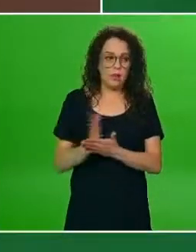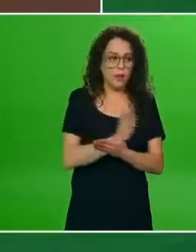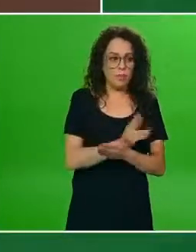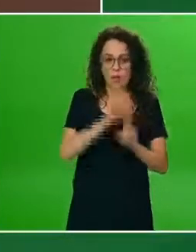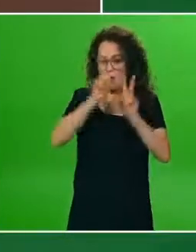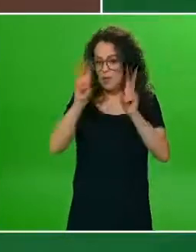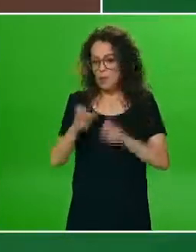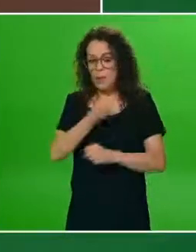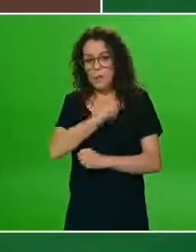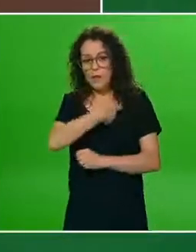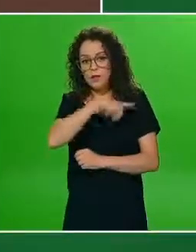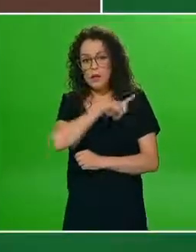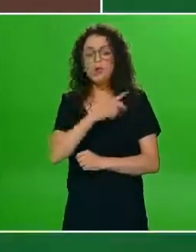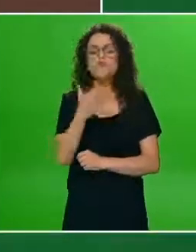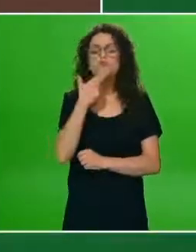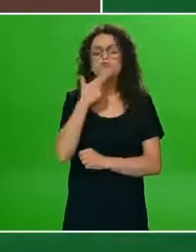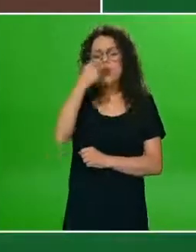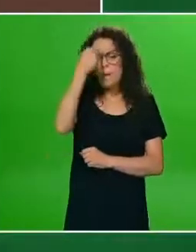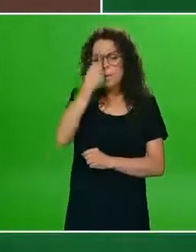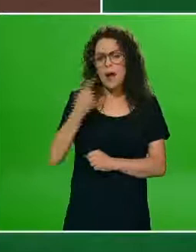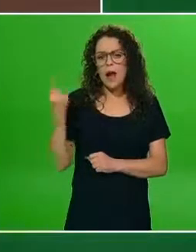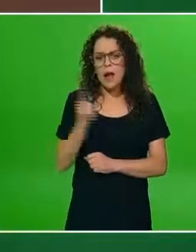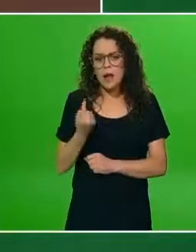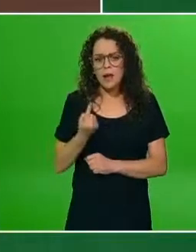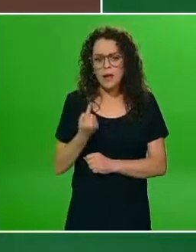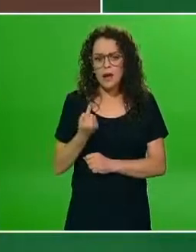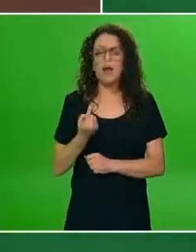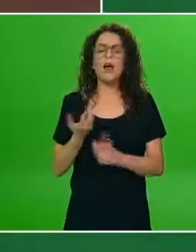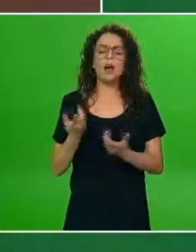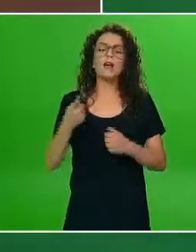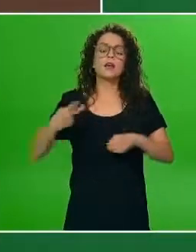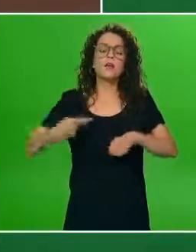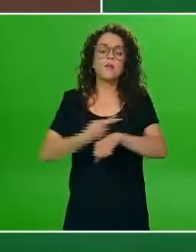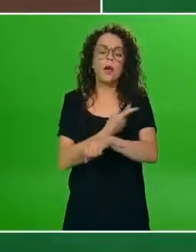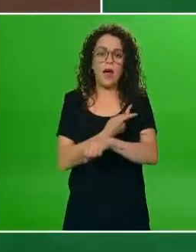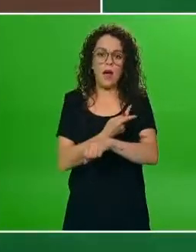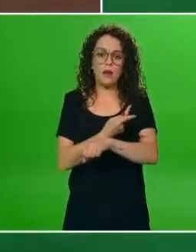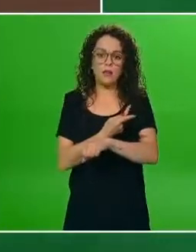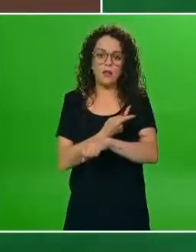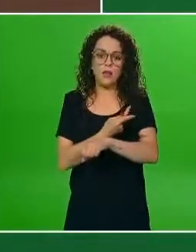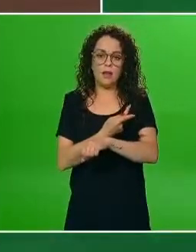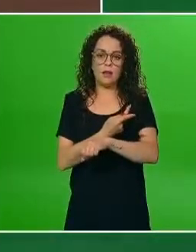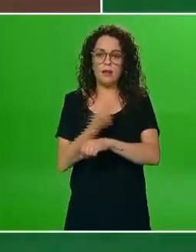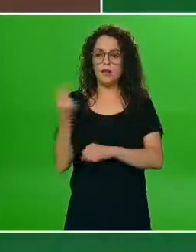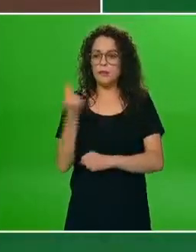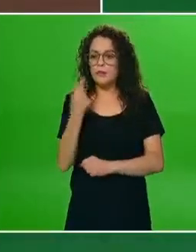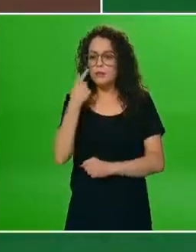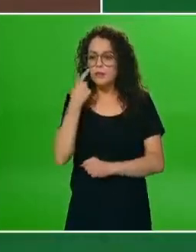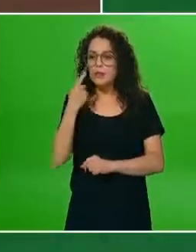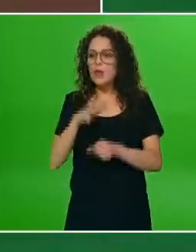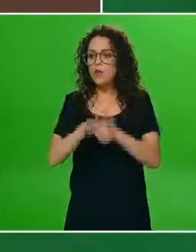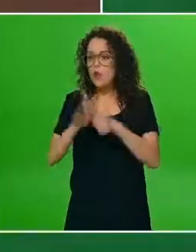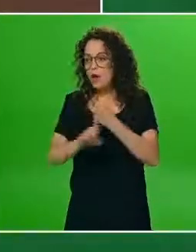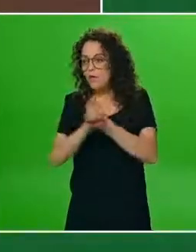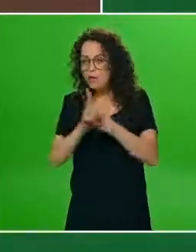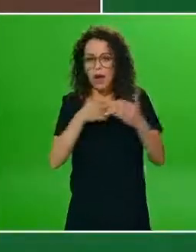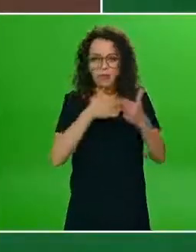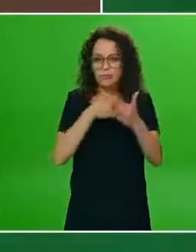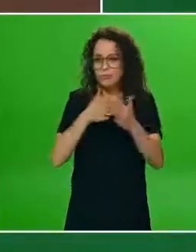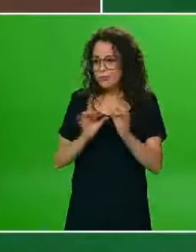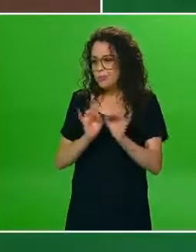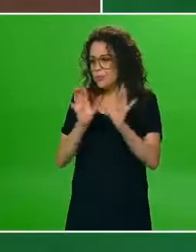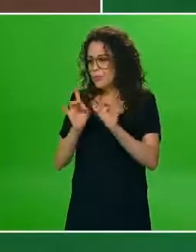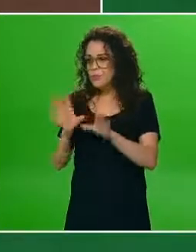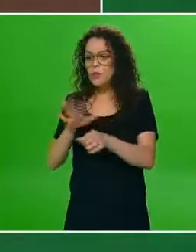servir para medir qué es lo que pasa en esta apertura, medir las barreras, y así estar mucho